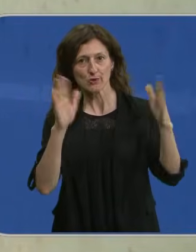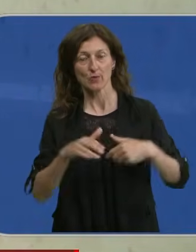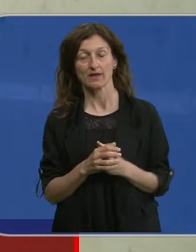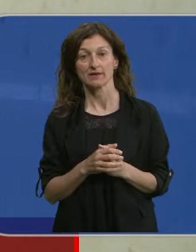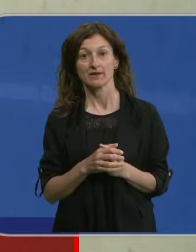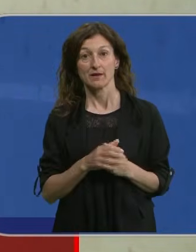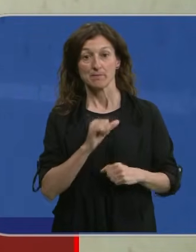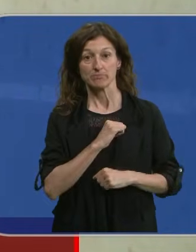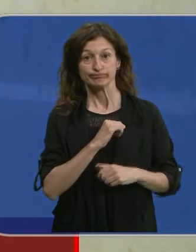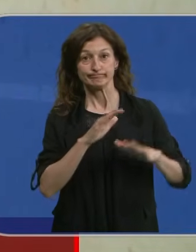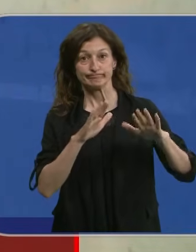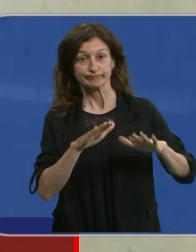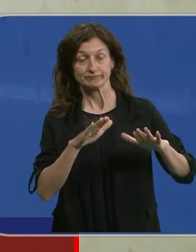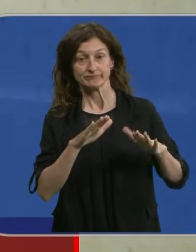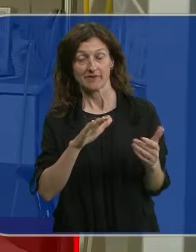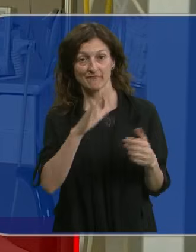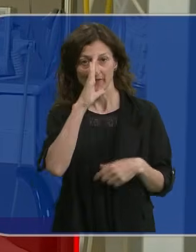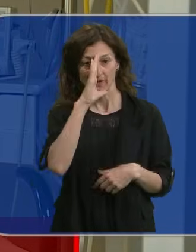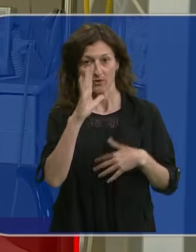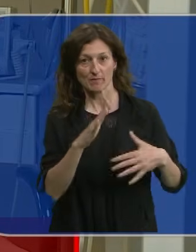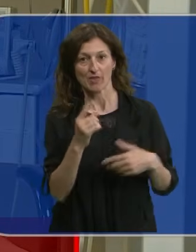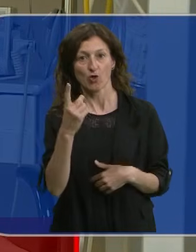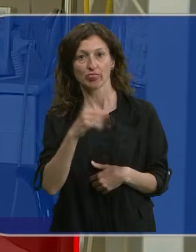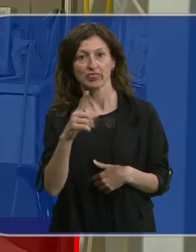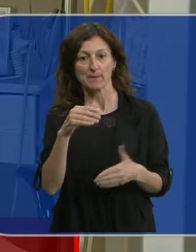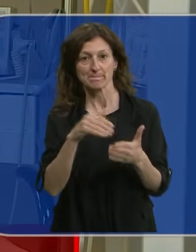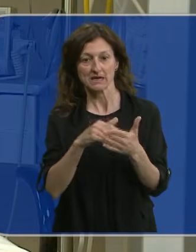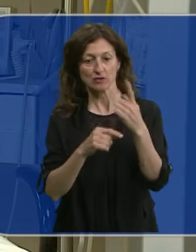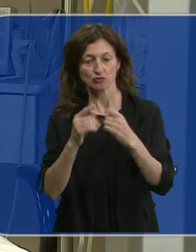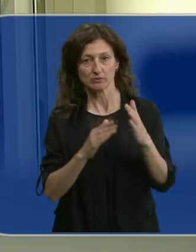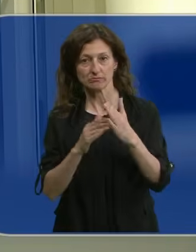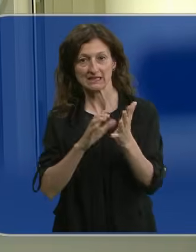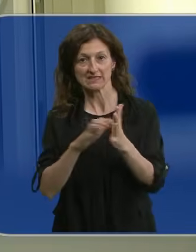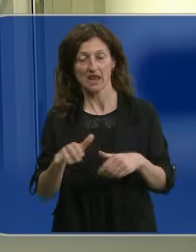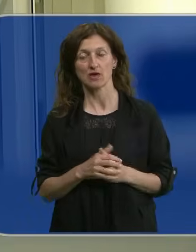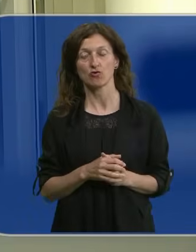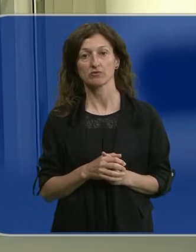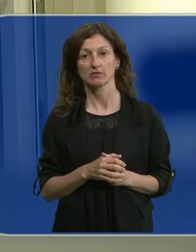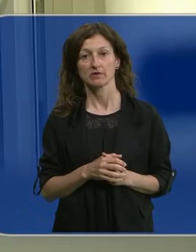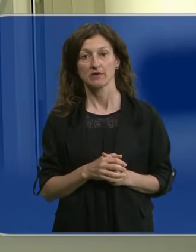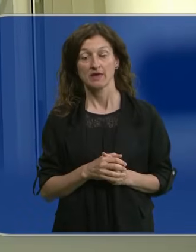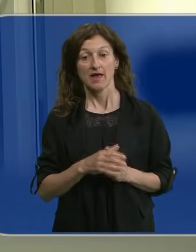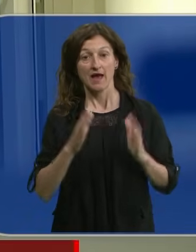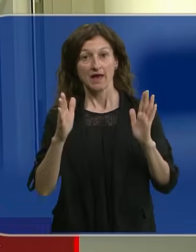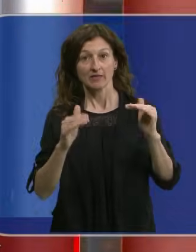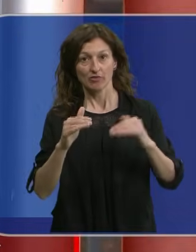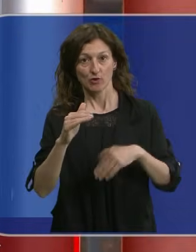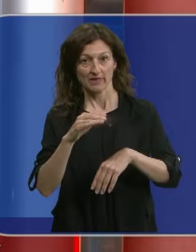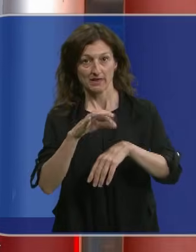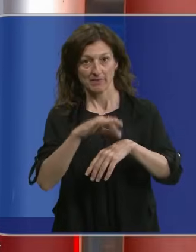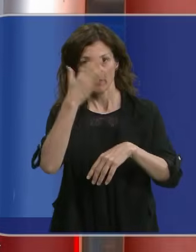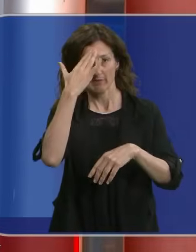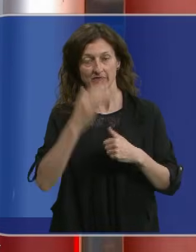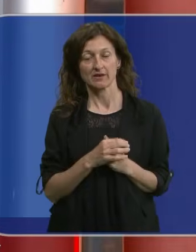paros de febrero y marzo fueron más de 111.000 las consultas canceladas en Castilla y León, la mayor parte de ellas en atención primaria.